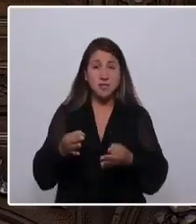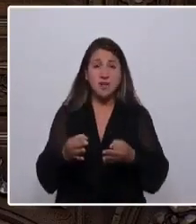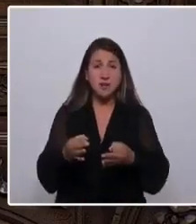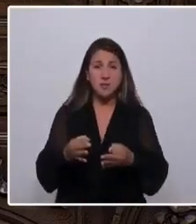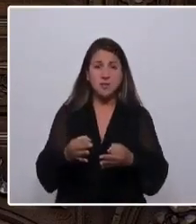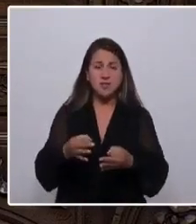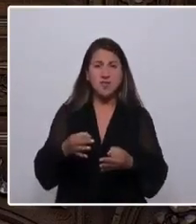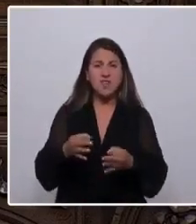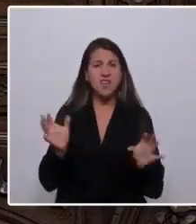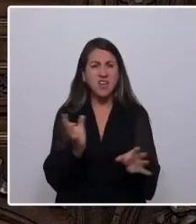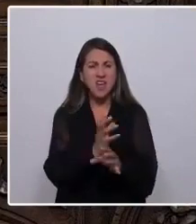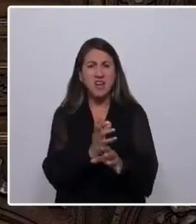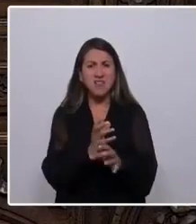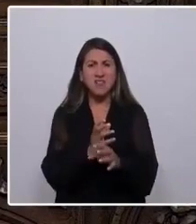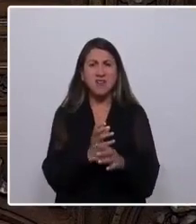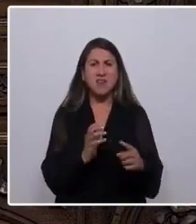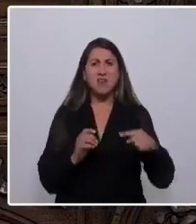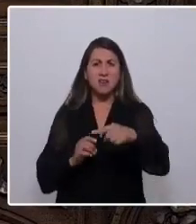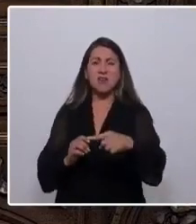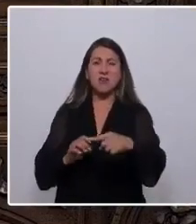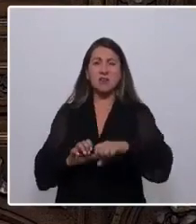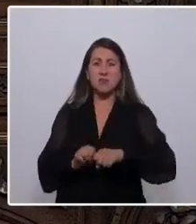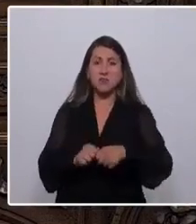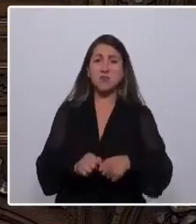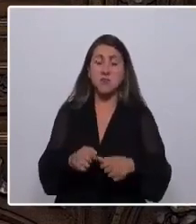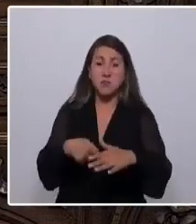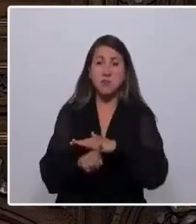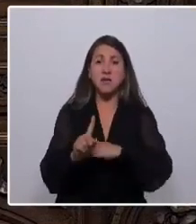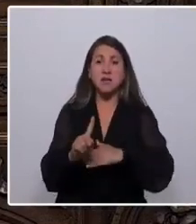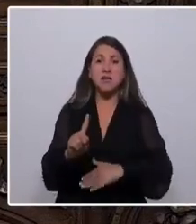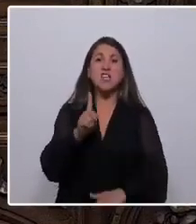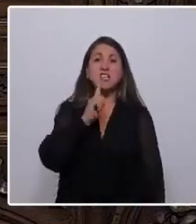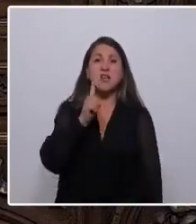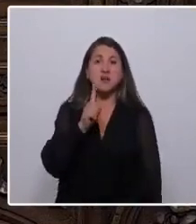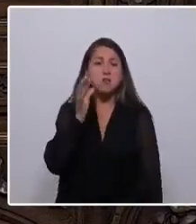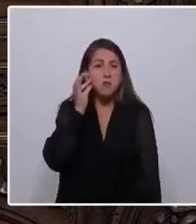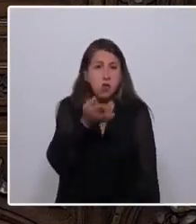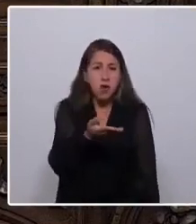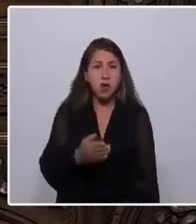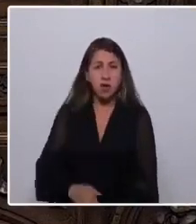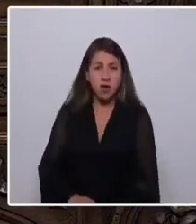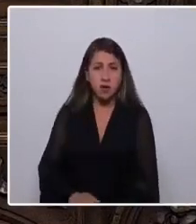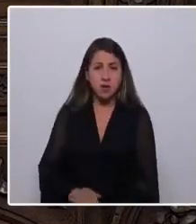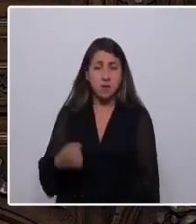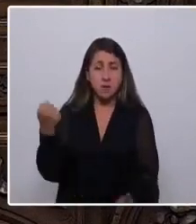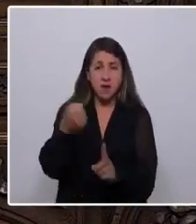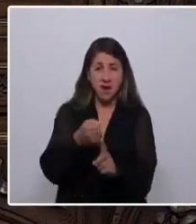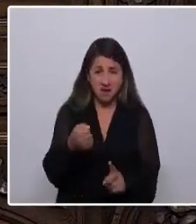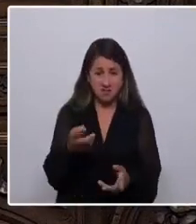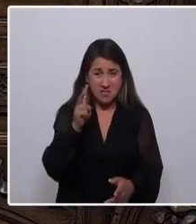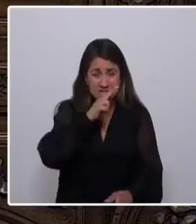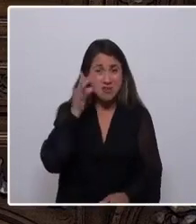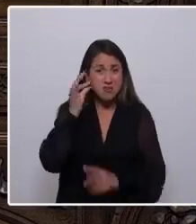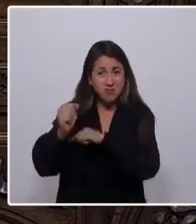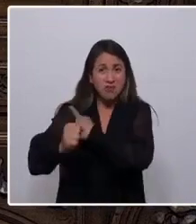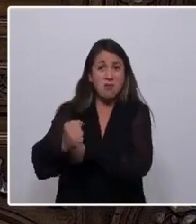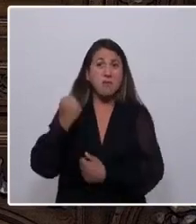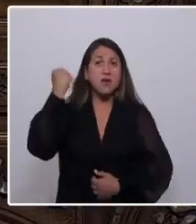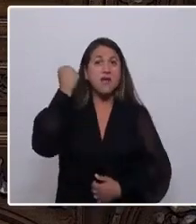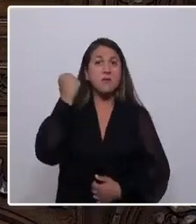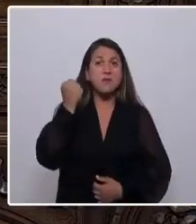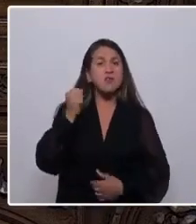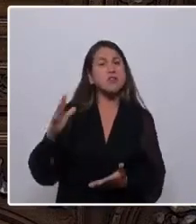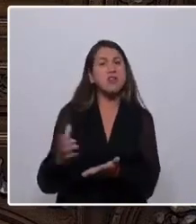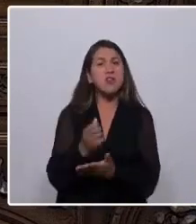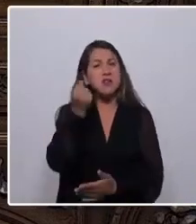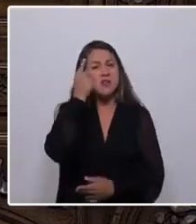alguien golpee un torniquete en el metro que la violación de una mujer. Sin feminismo, difícilmente se logra